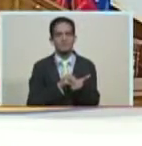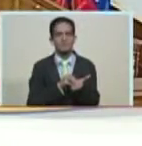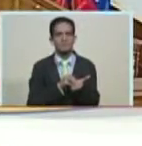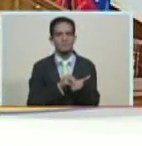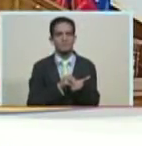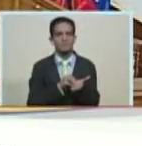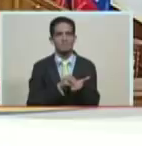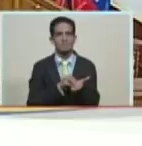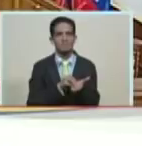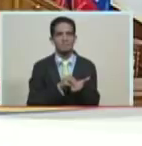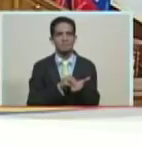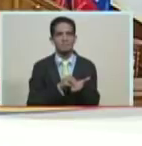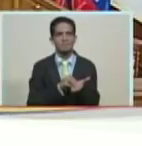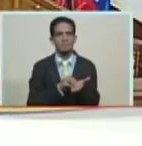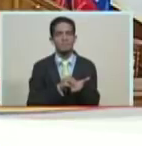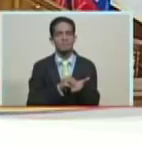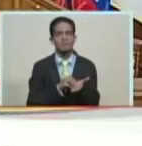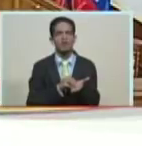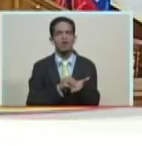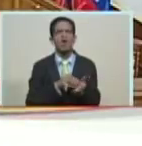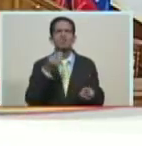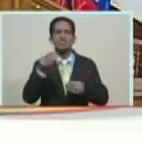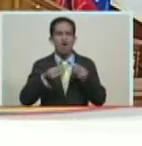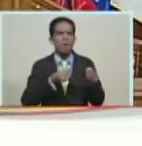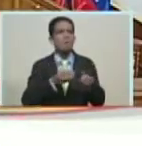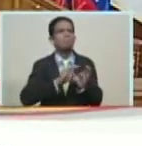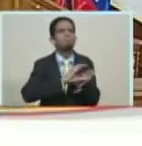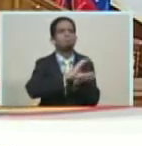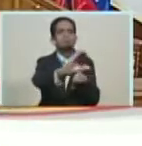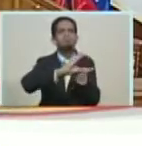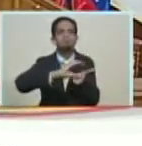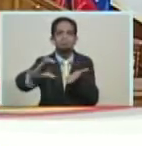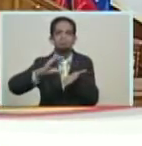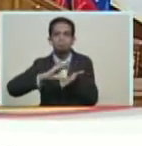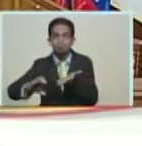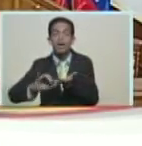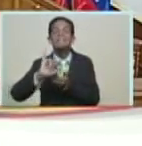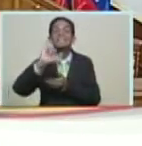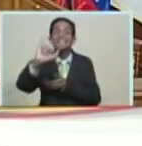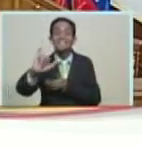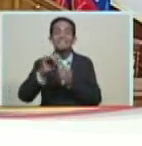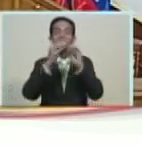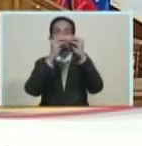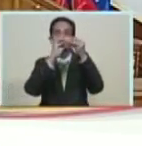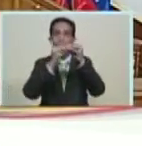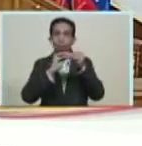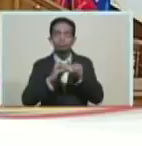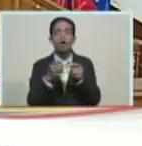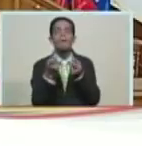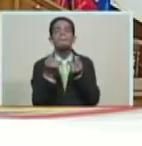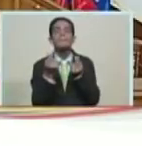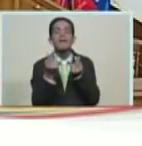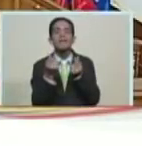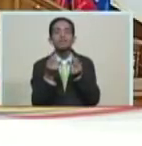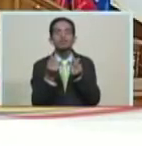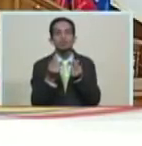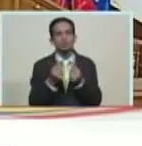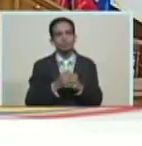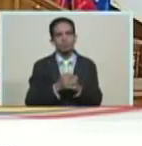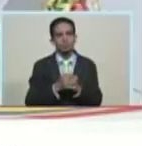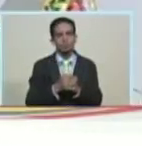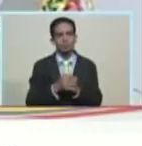el sistema de distribución, comercialización y fijación de los precios de todos los productos del Plan